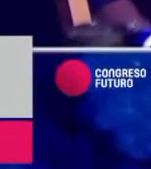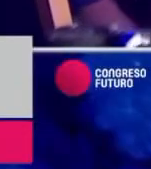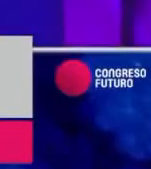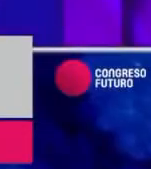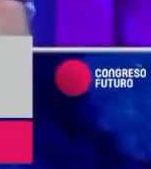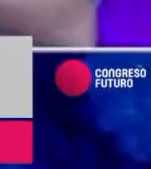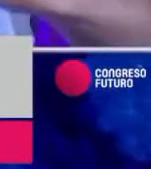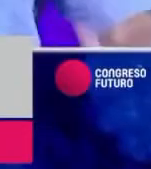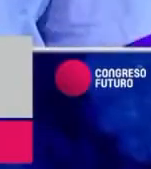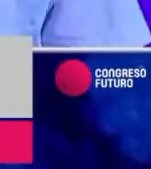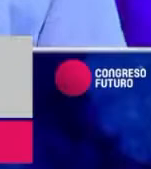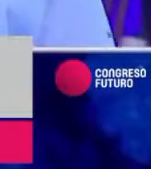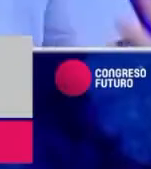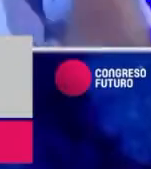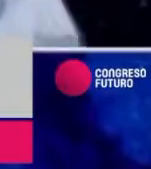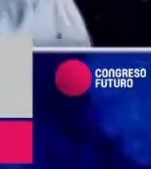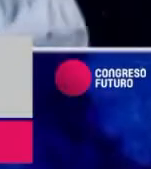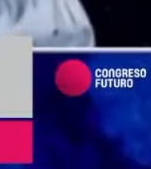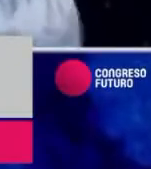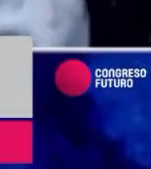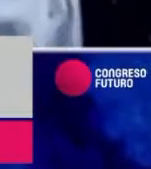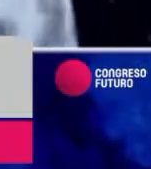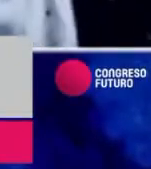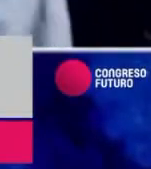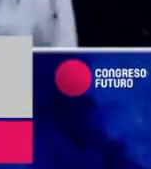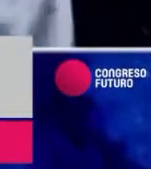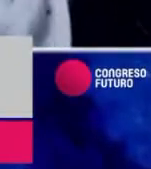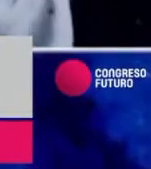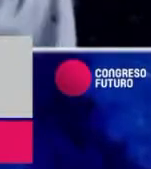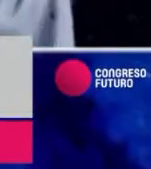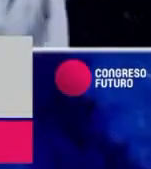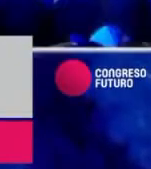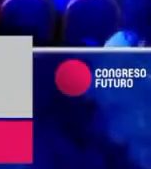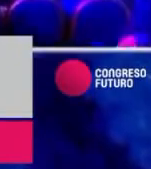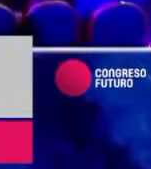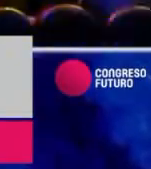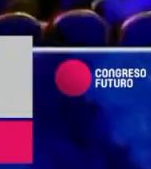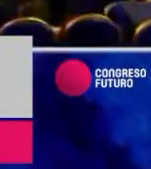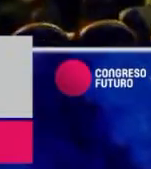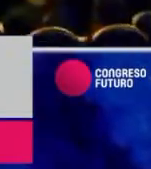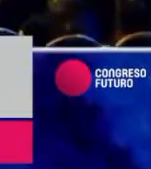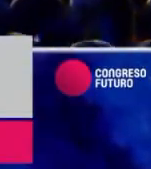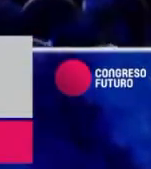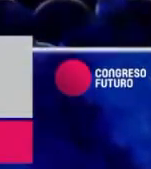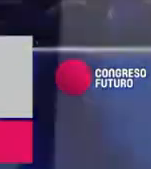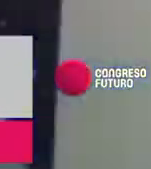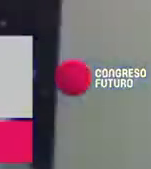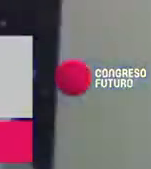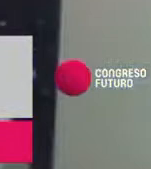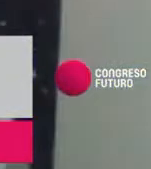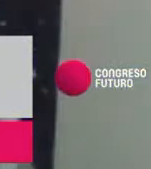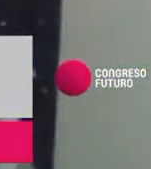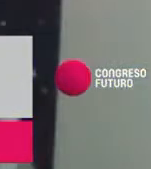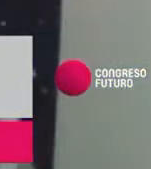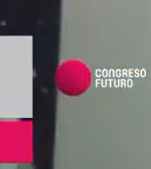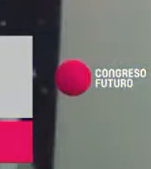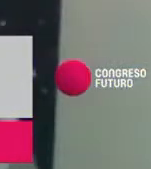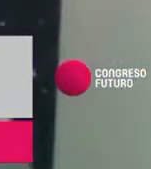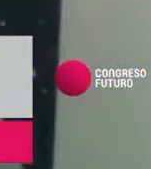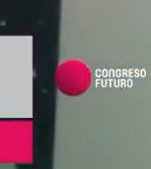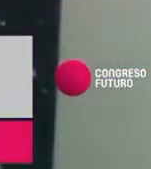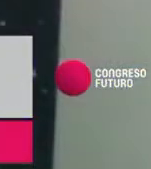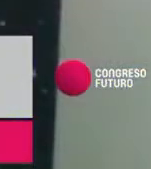qué maravilla que el poder llegar a esas mentes, ¿no? Cuando están en pleno proceso